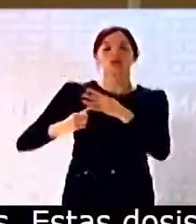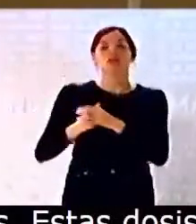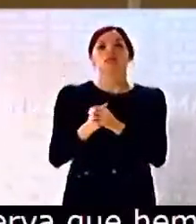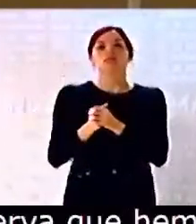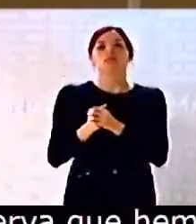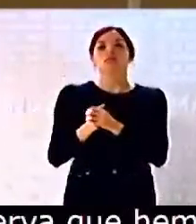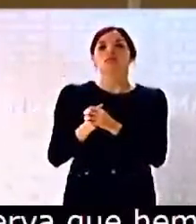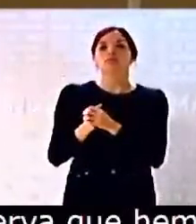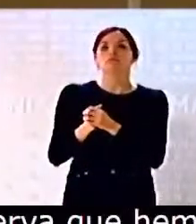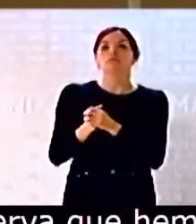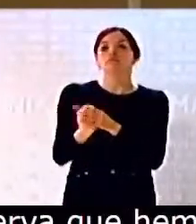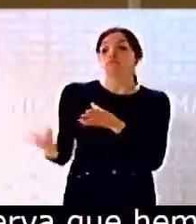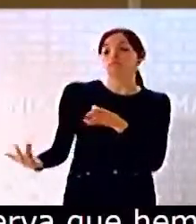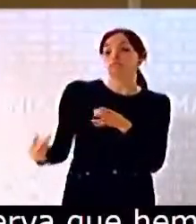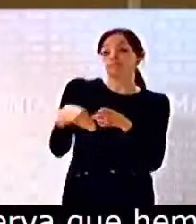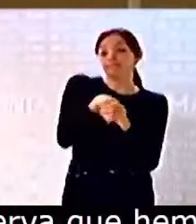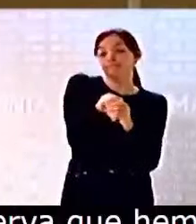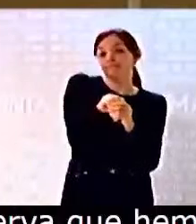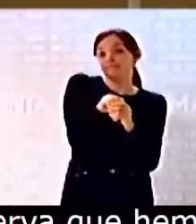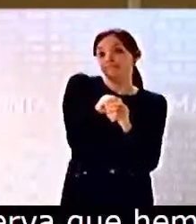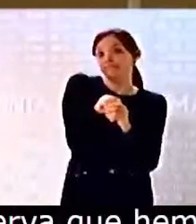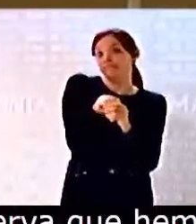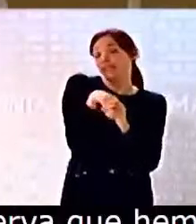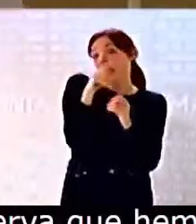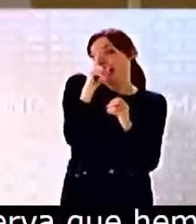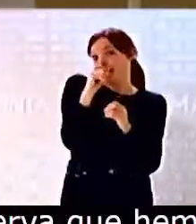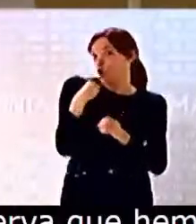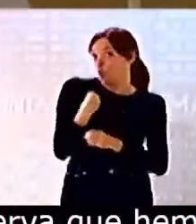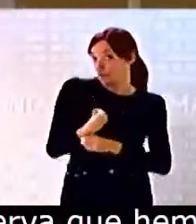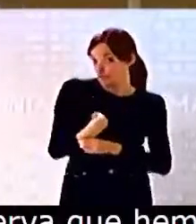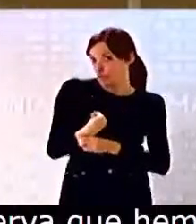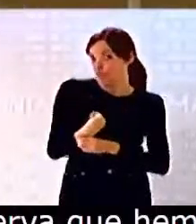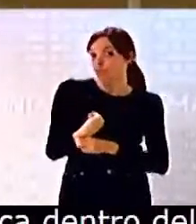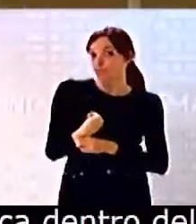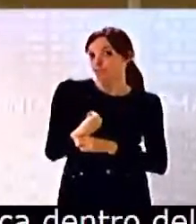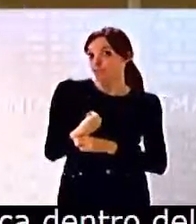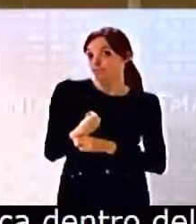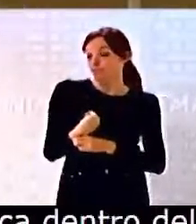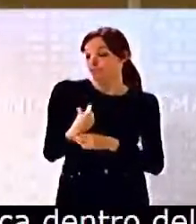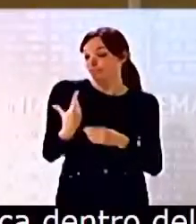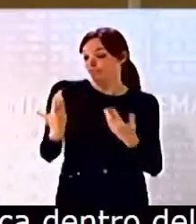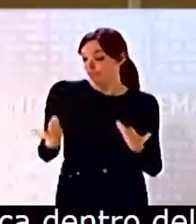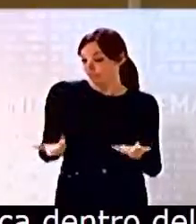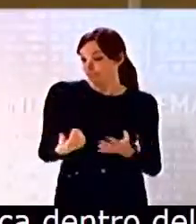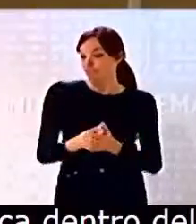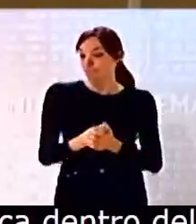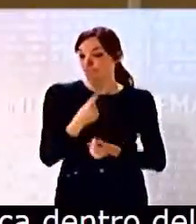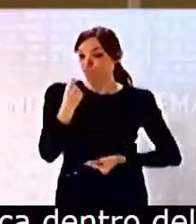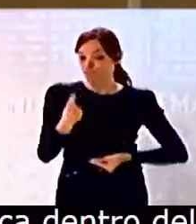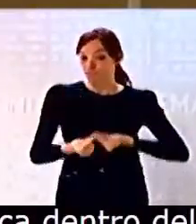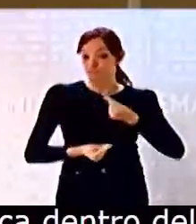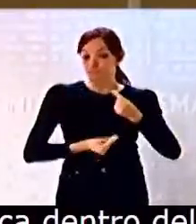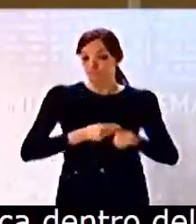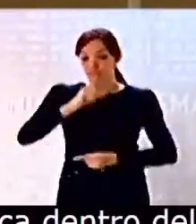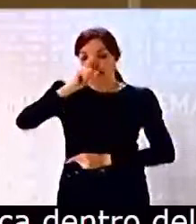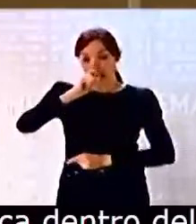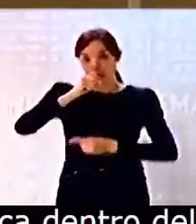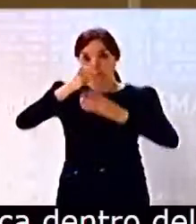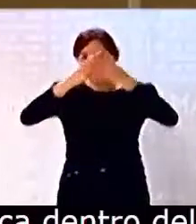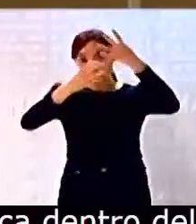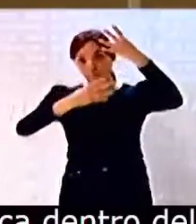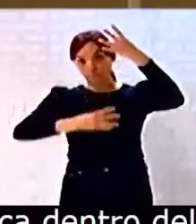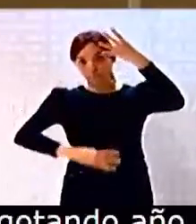se produzca dentro del mismo año de nacimiento, de tal suerte que vayamos agotando año a año de